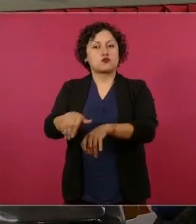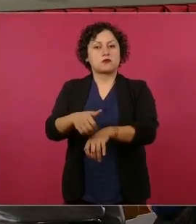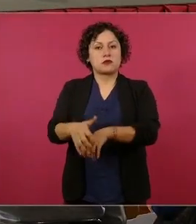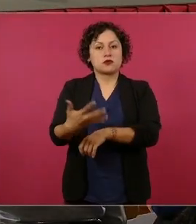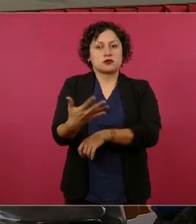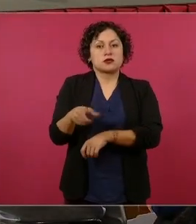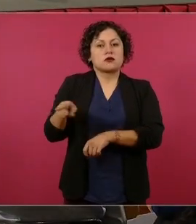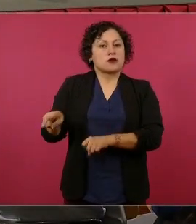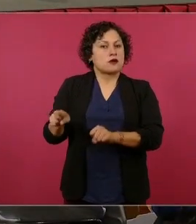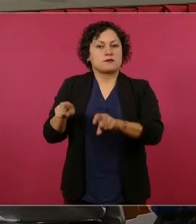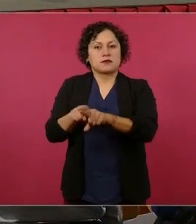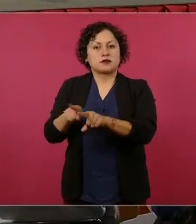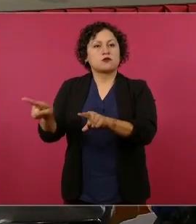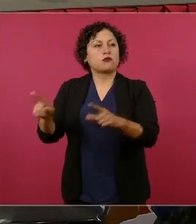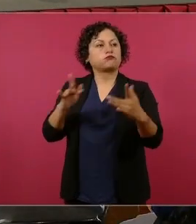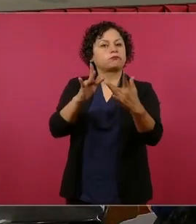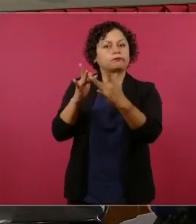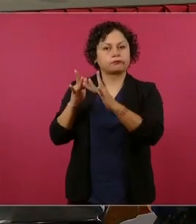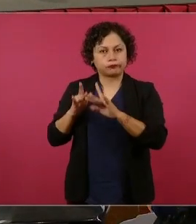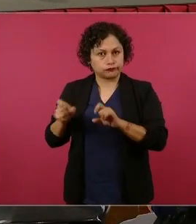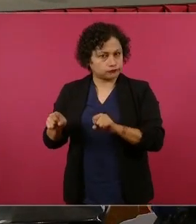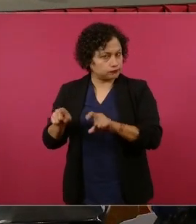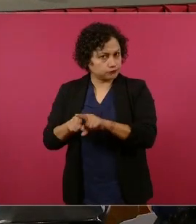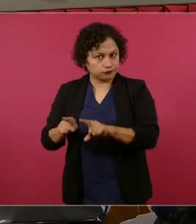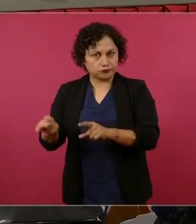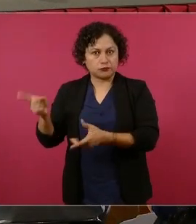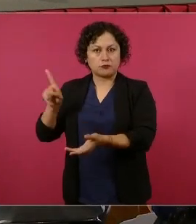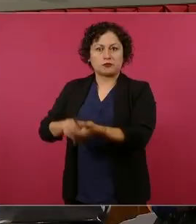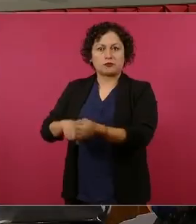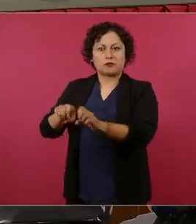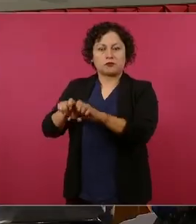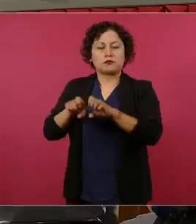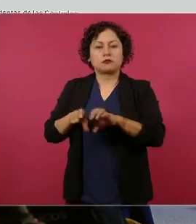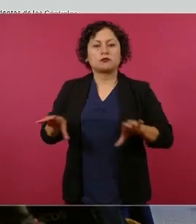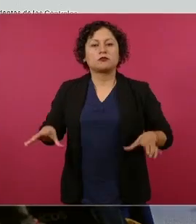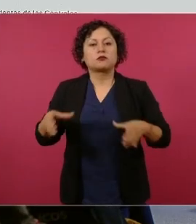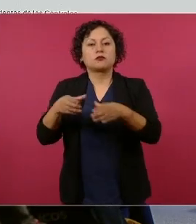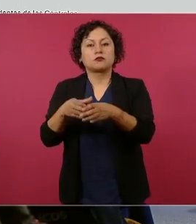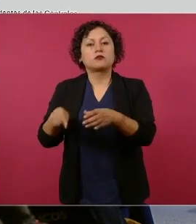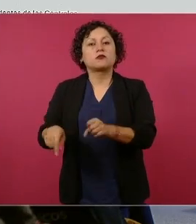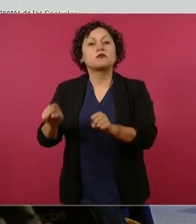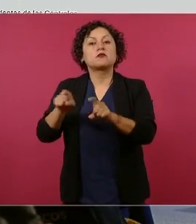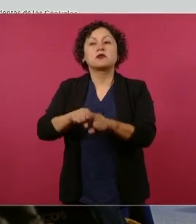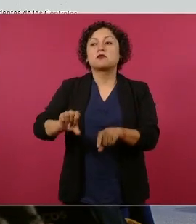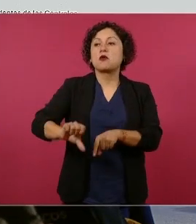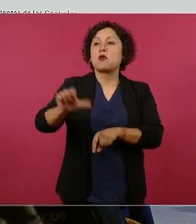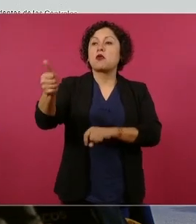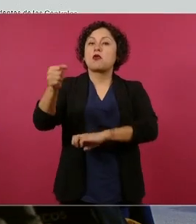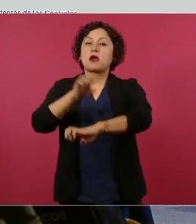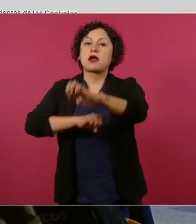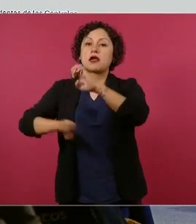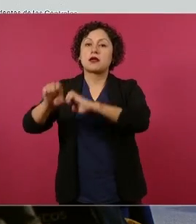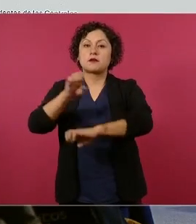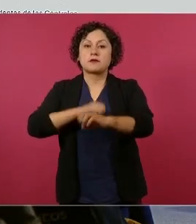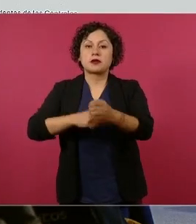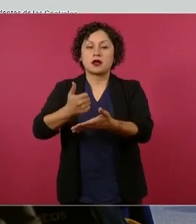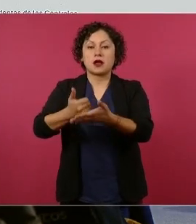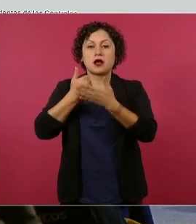productores independientes de energía, la parte de distribución y transporte con las empresas subsidiarias de transmisión y